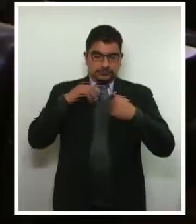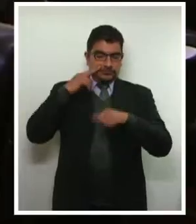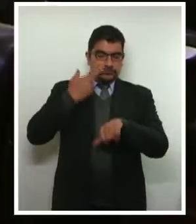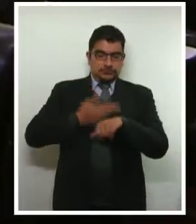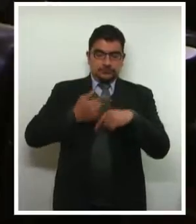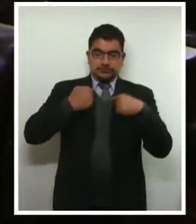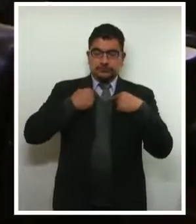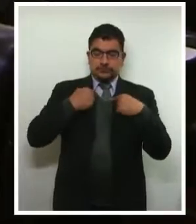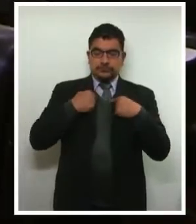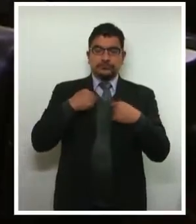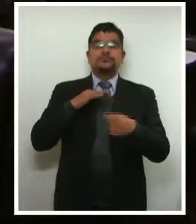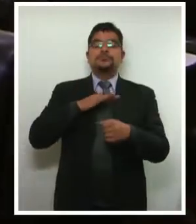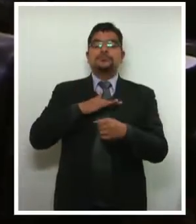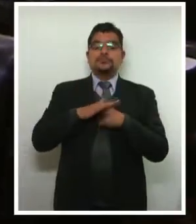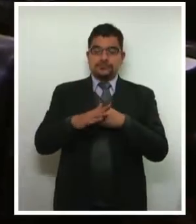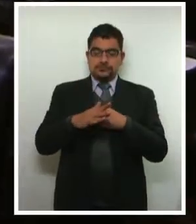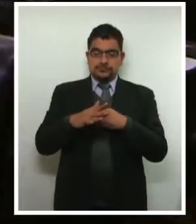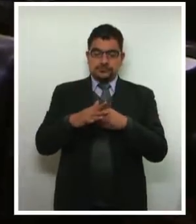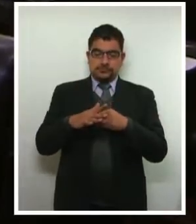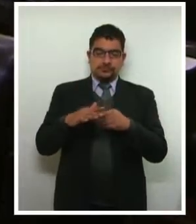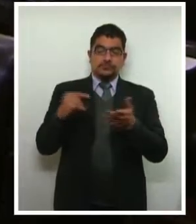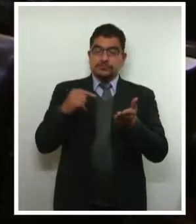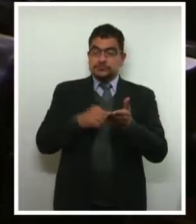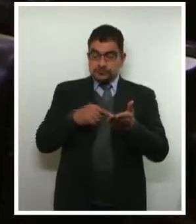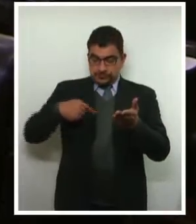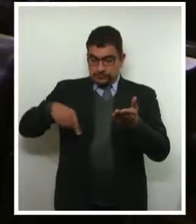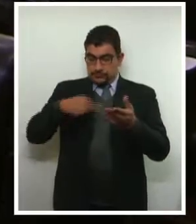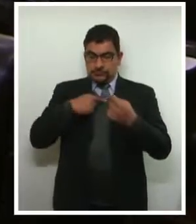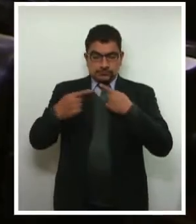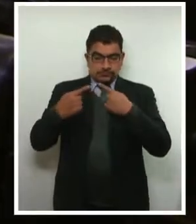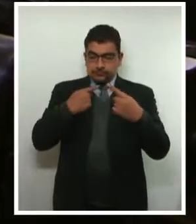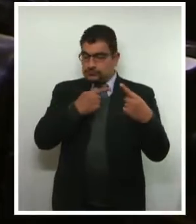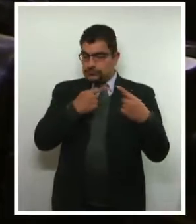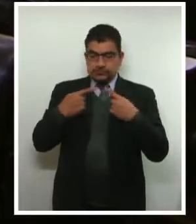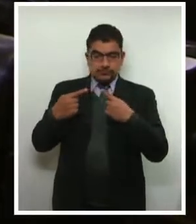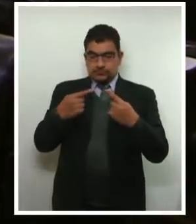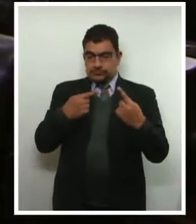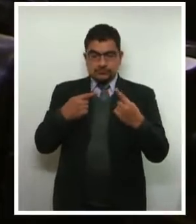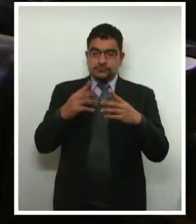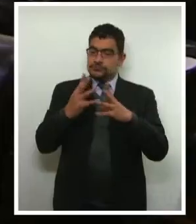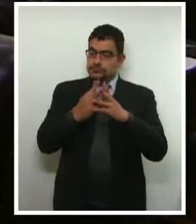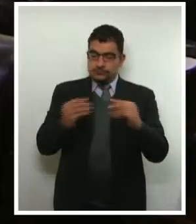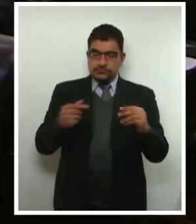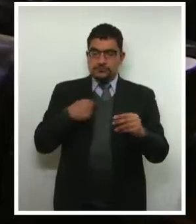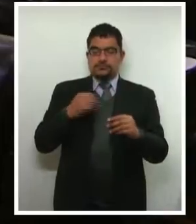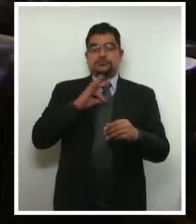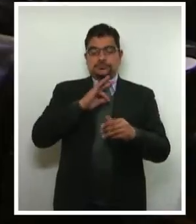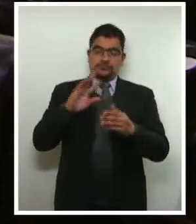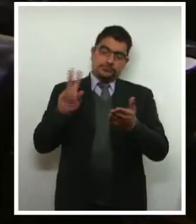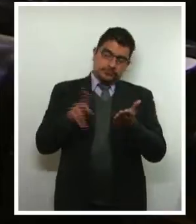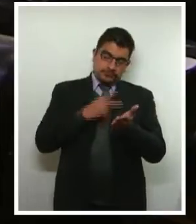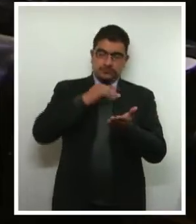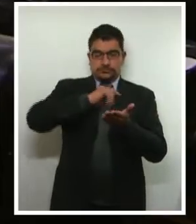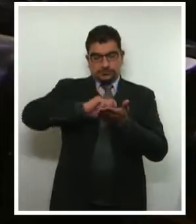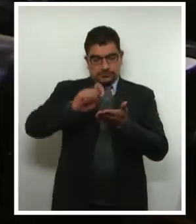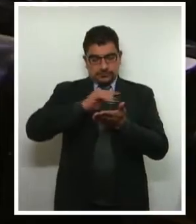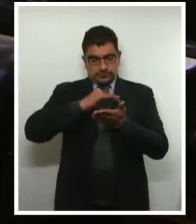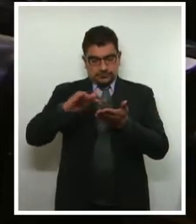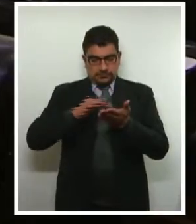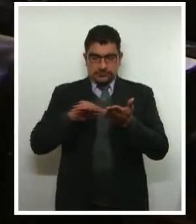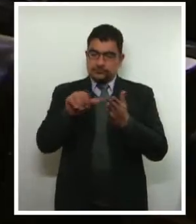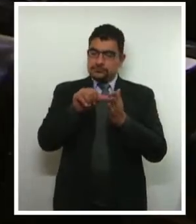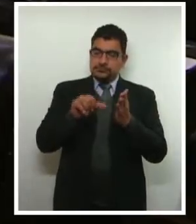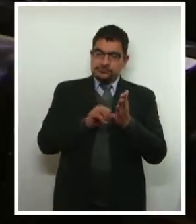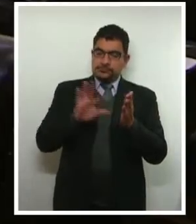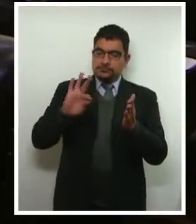corresponde, cuál fue el momento donde resolvimos una litis que permitió una nueva redacción, si no mal recuerdo, en el